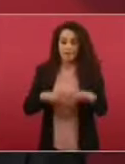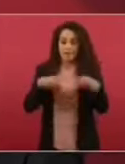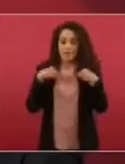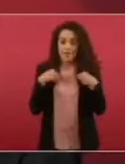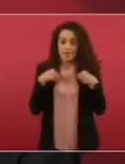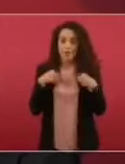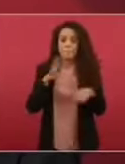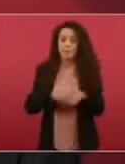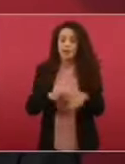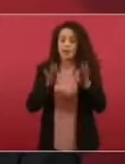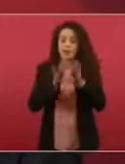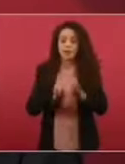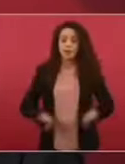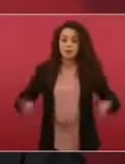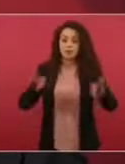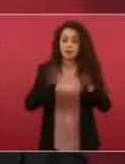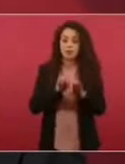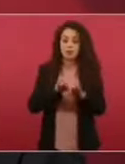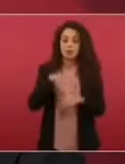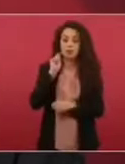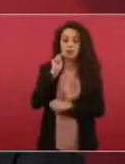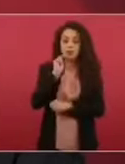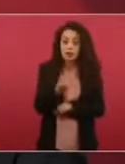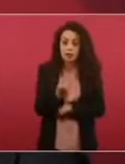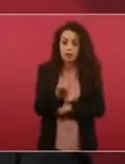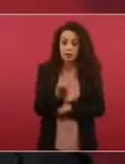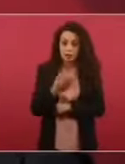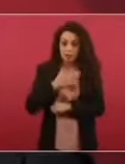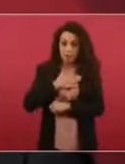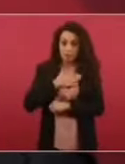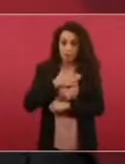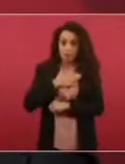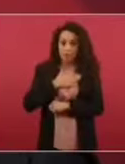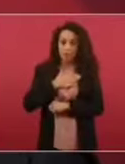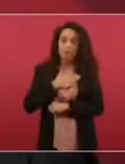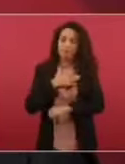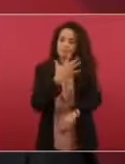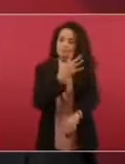siempre ha sido mi honestidad.